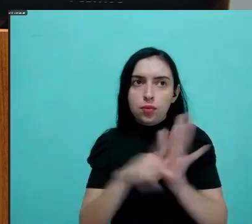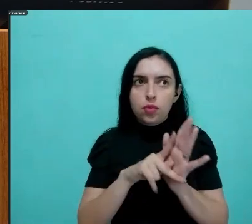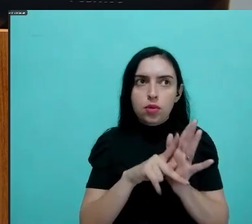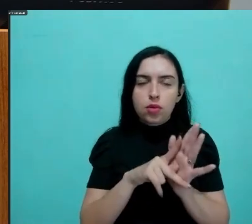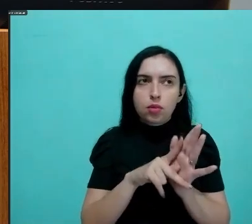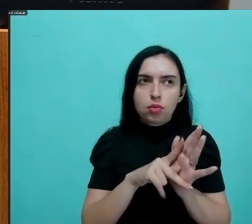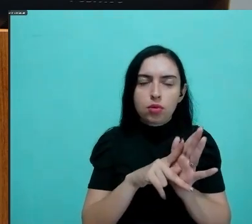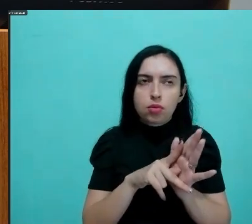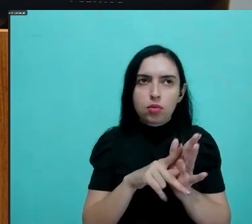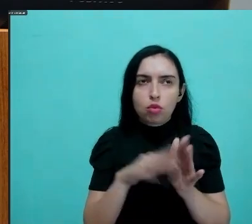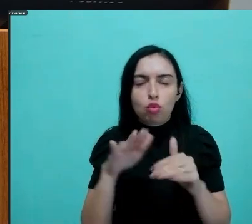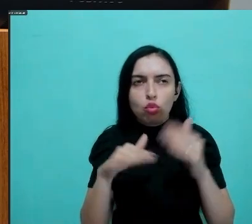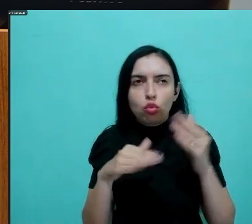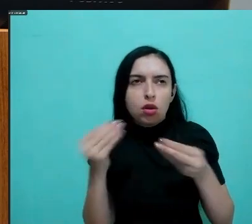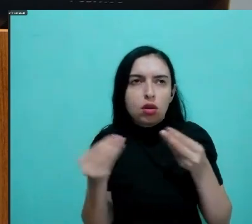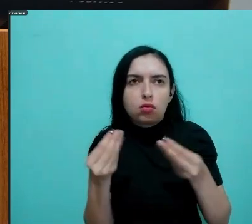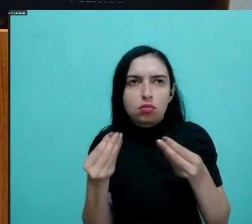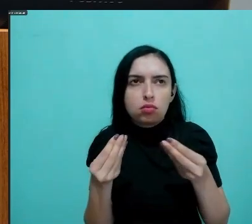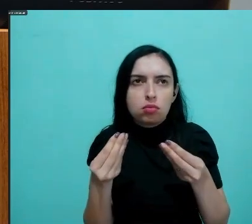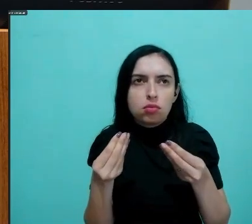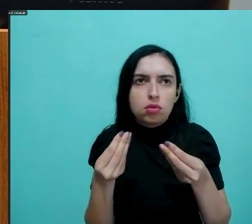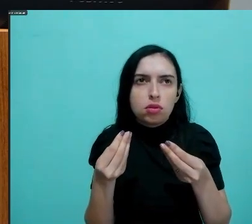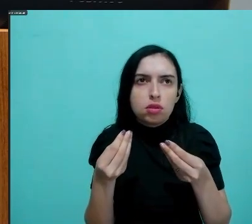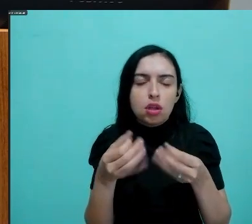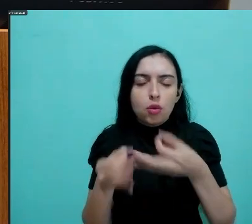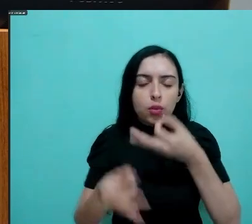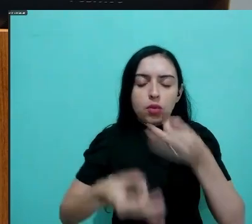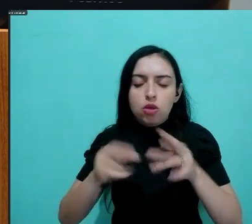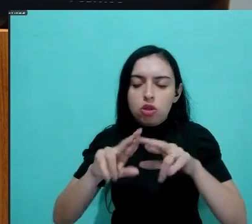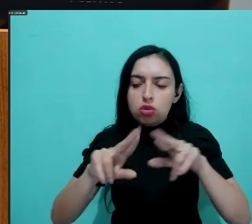junto a diputados de la oposición,